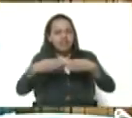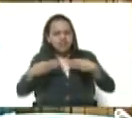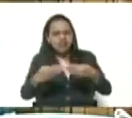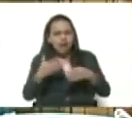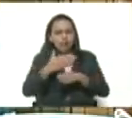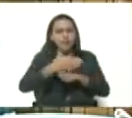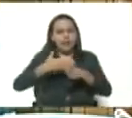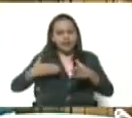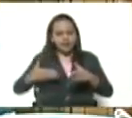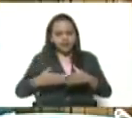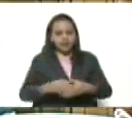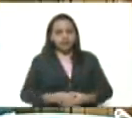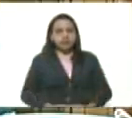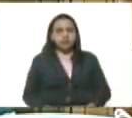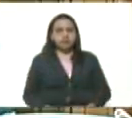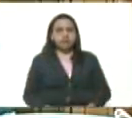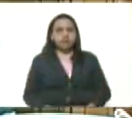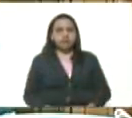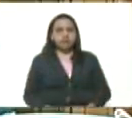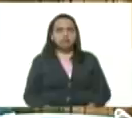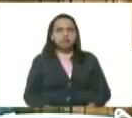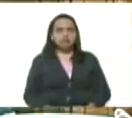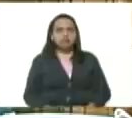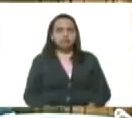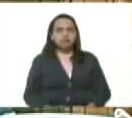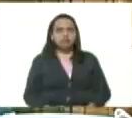Flexibilización parcial.